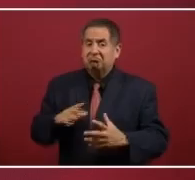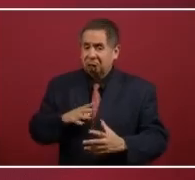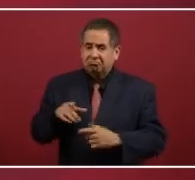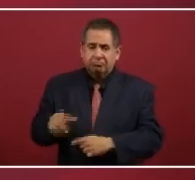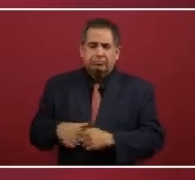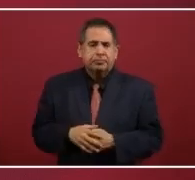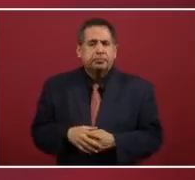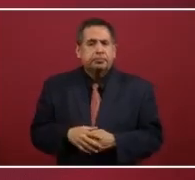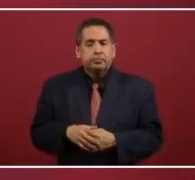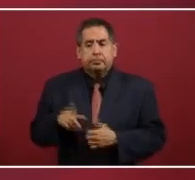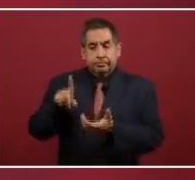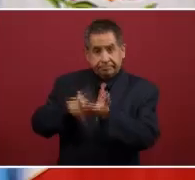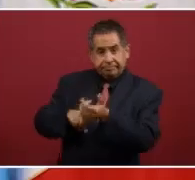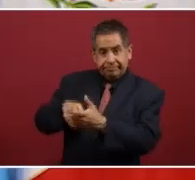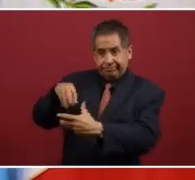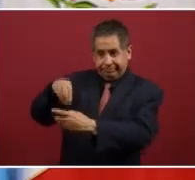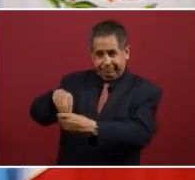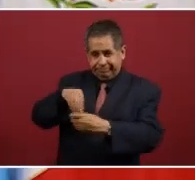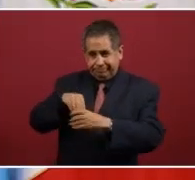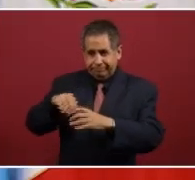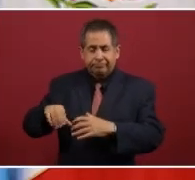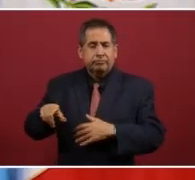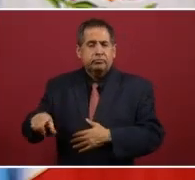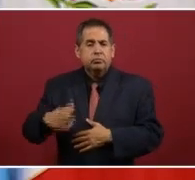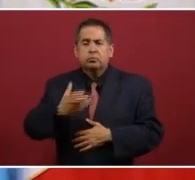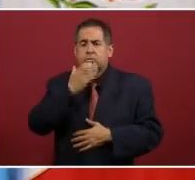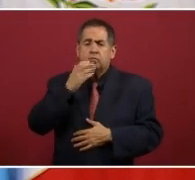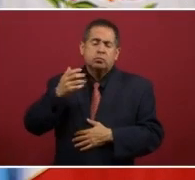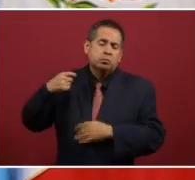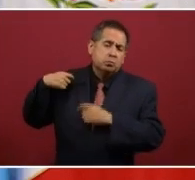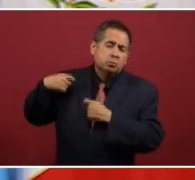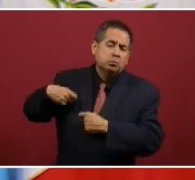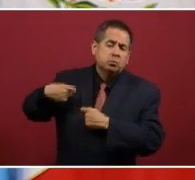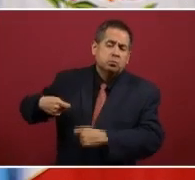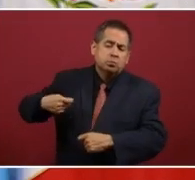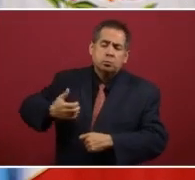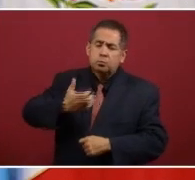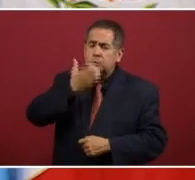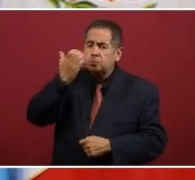Tienen gobiernos de usos y costumbres.